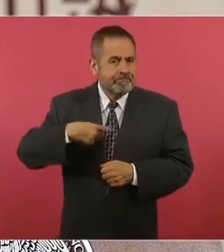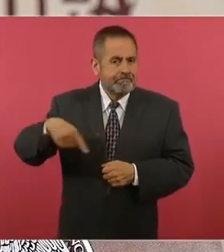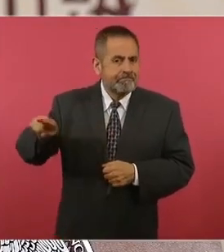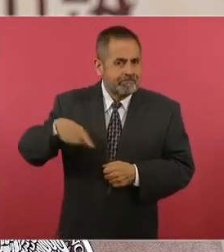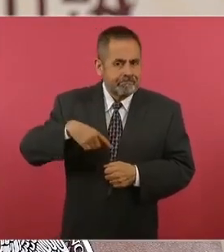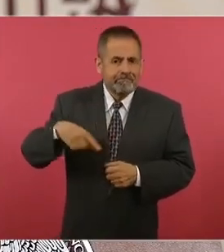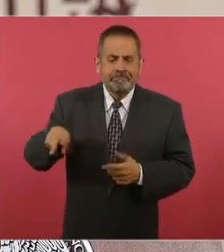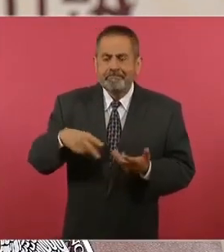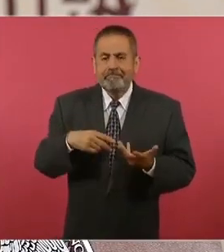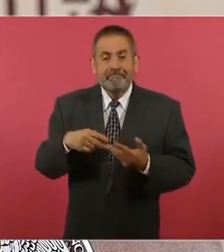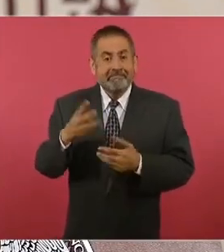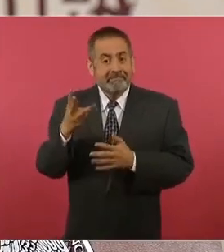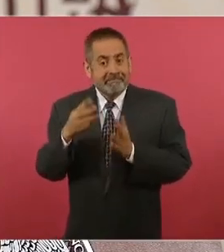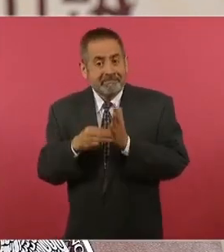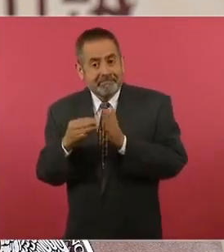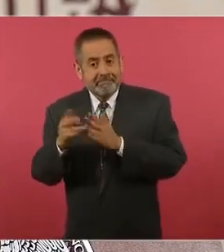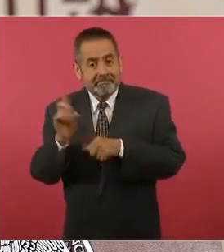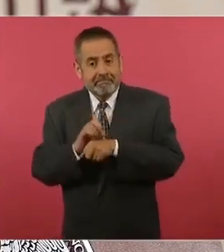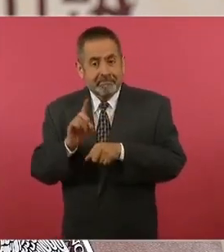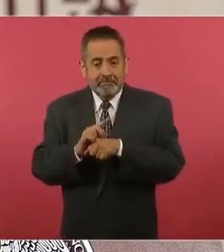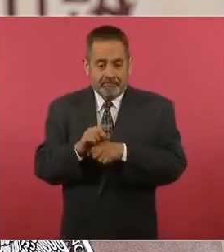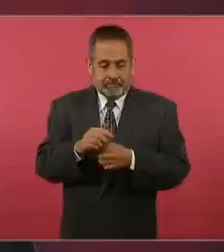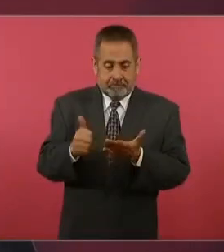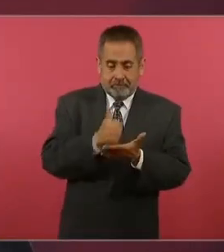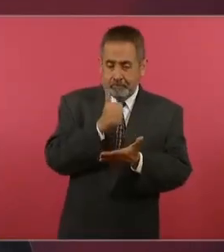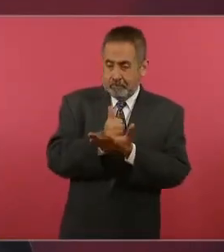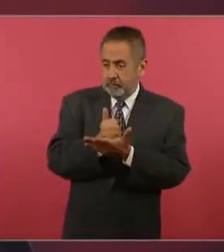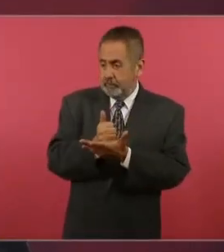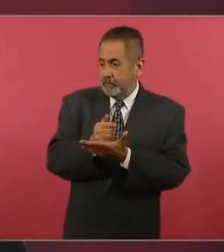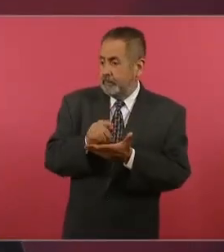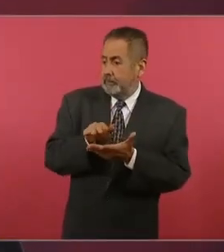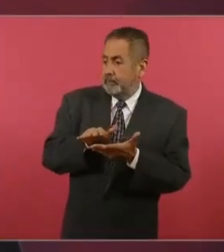de México y la Ciudad de México, es decir, pues es la zona metropolitana